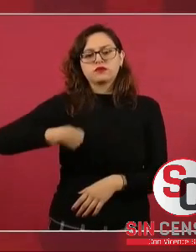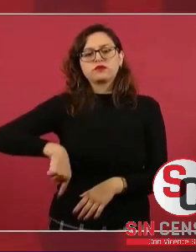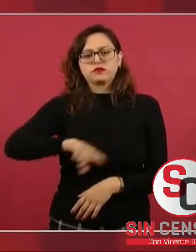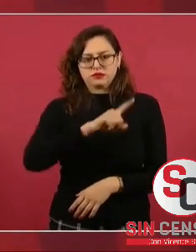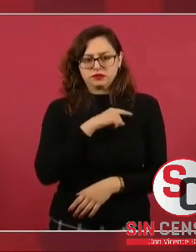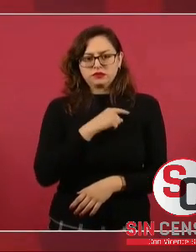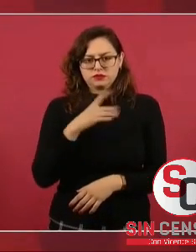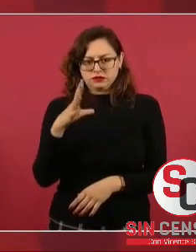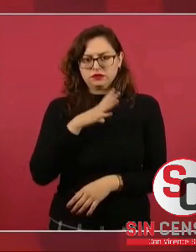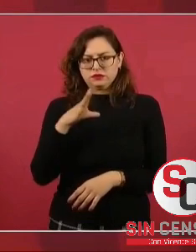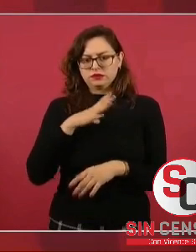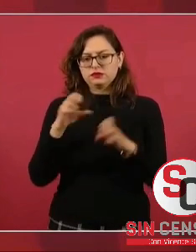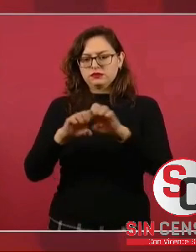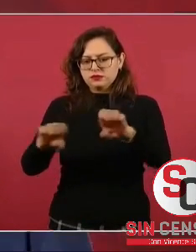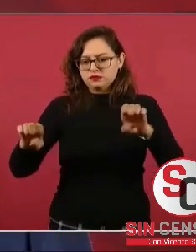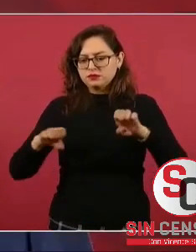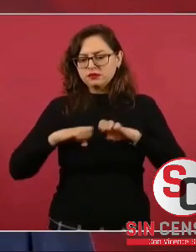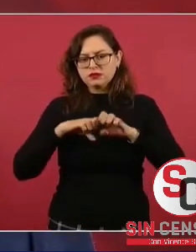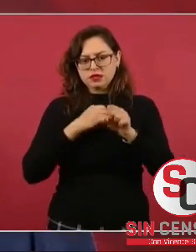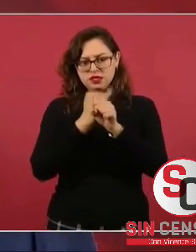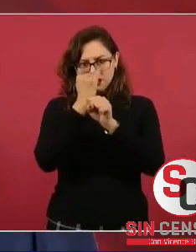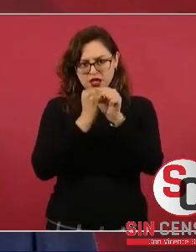de investigación